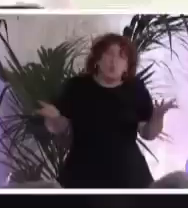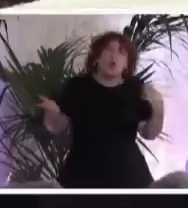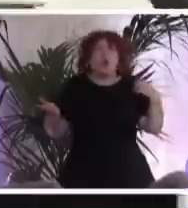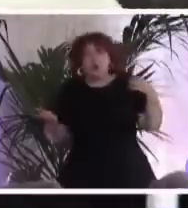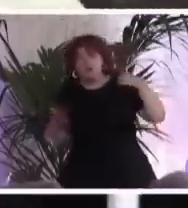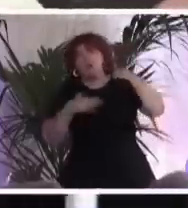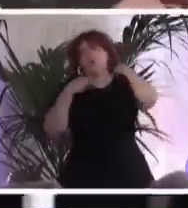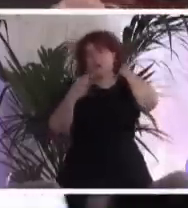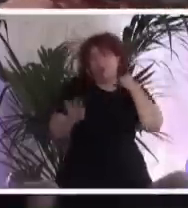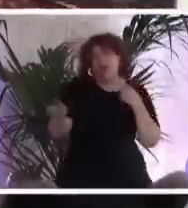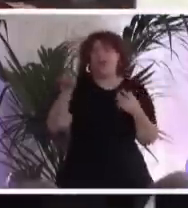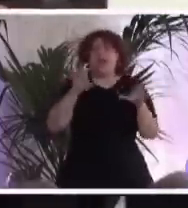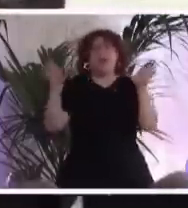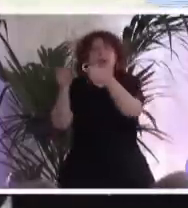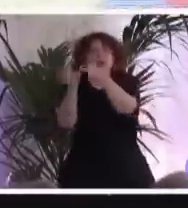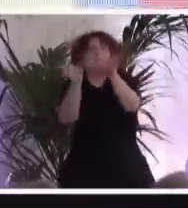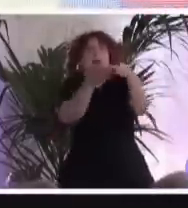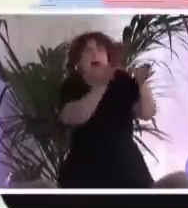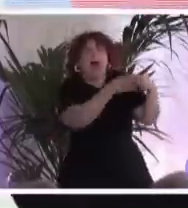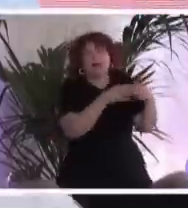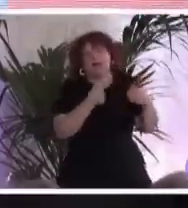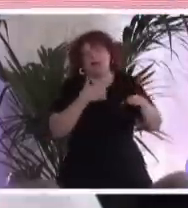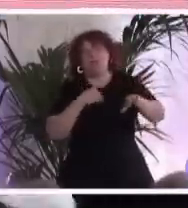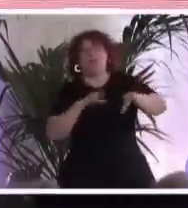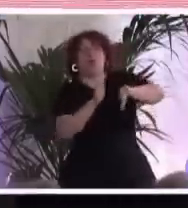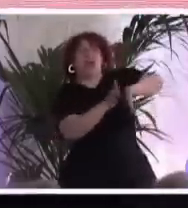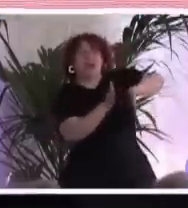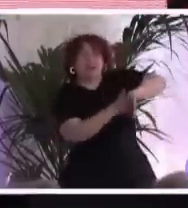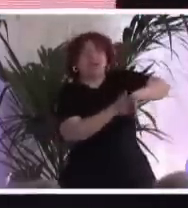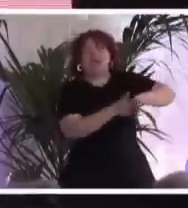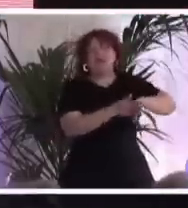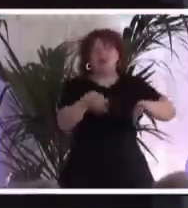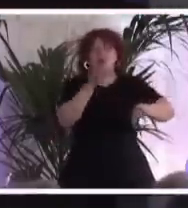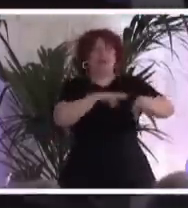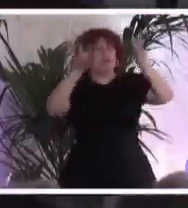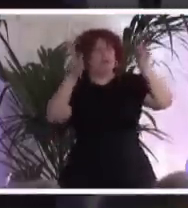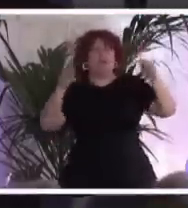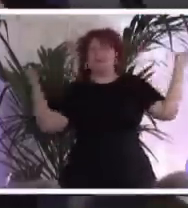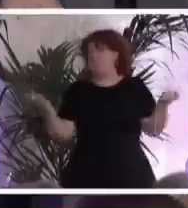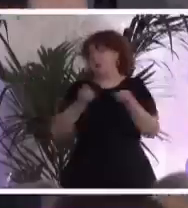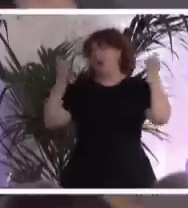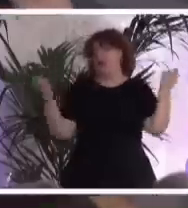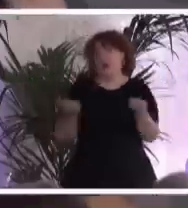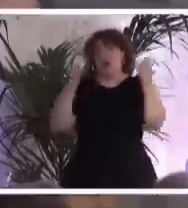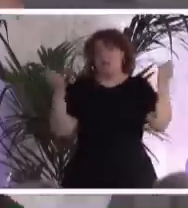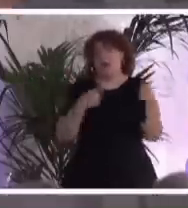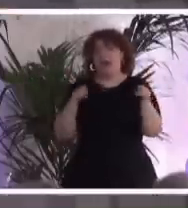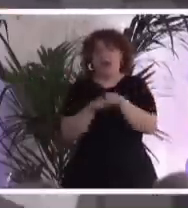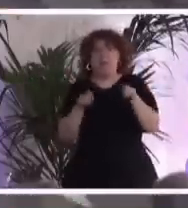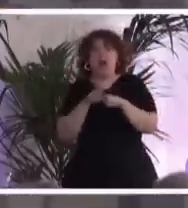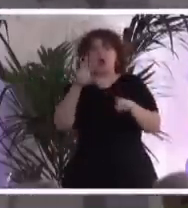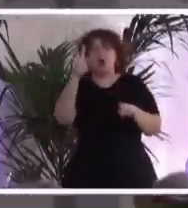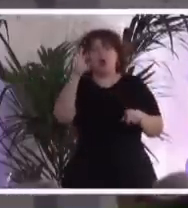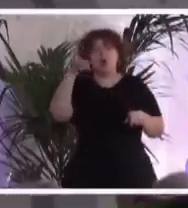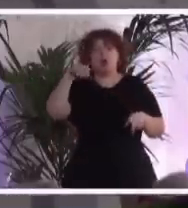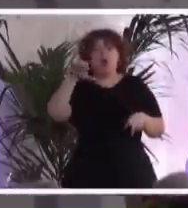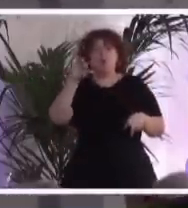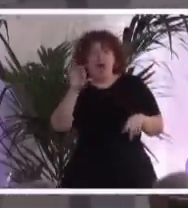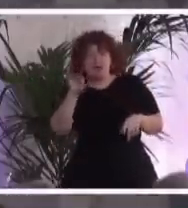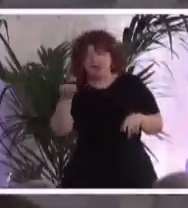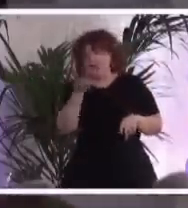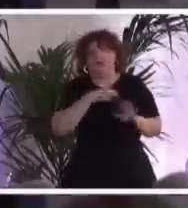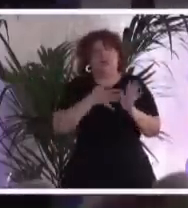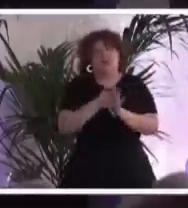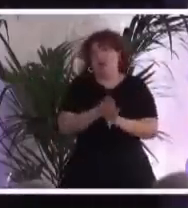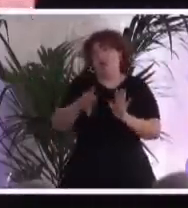seguramente los partidos de izquierdas han convertido el asunto de Tomás Díaz Ayuso en el eje fundamental de